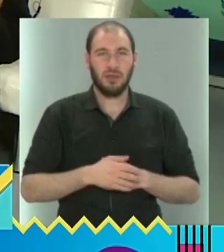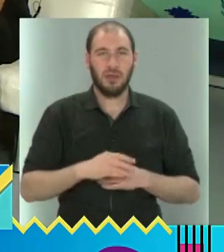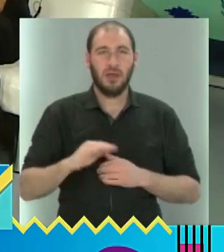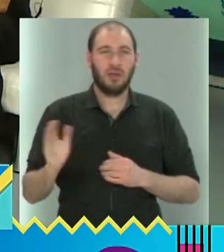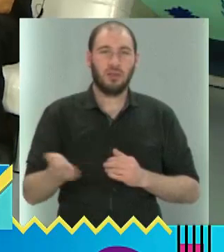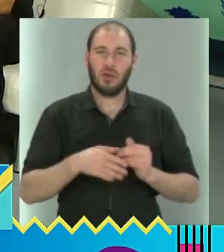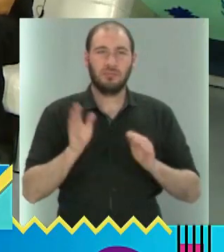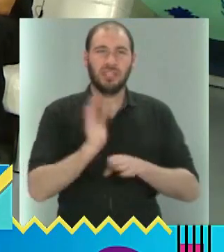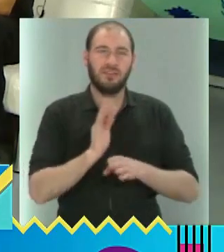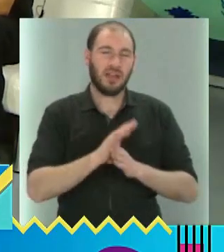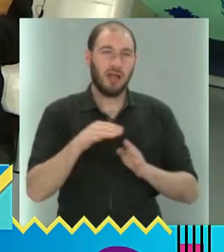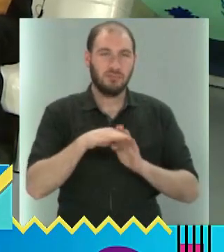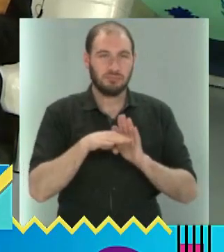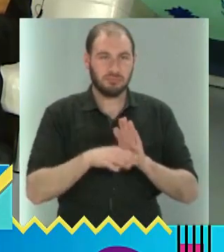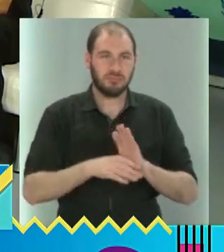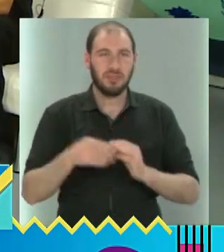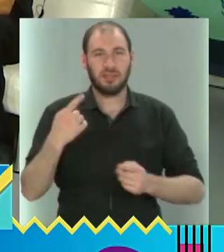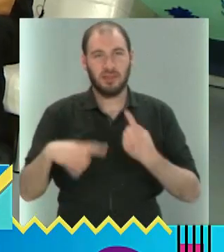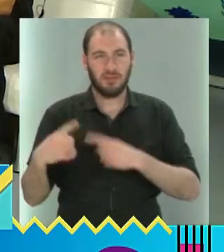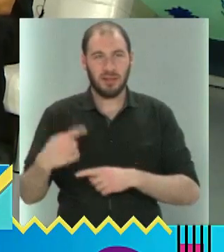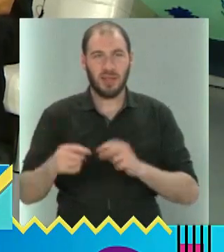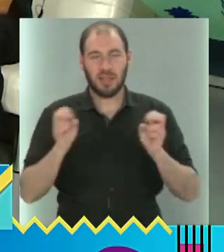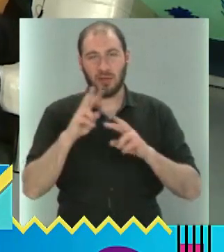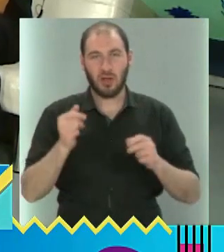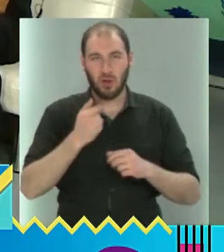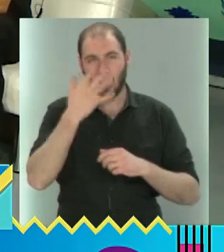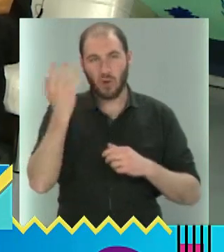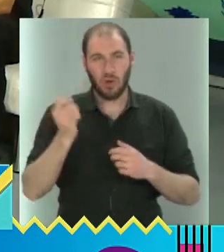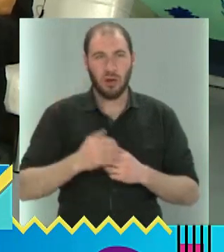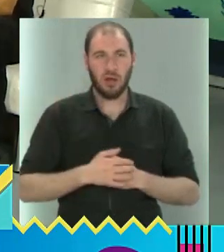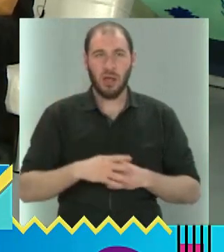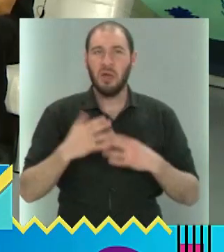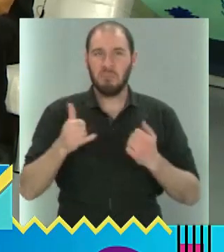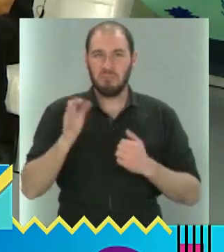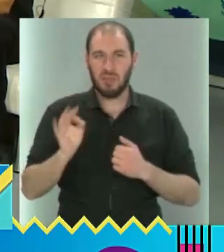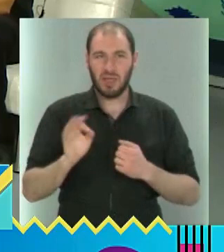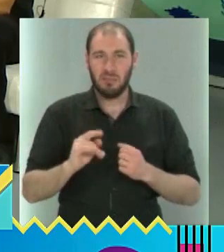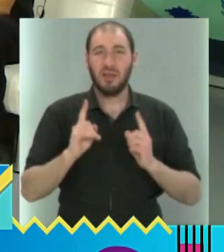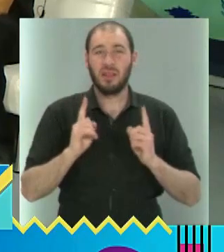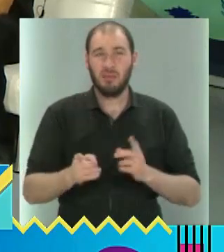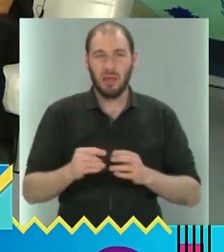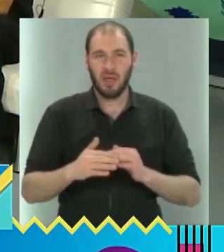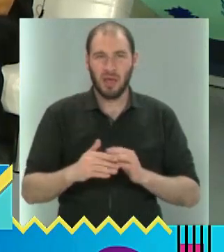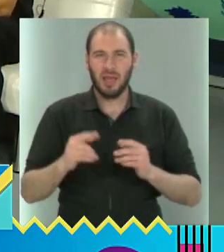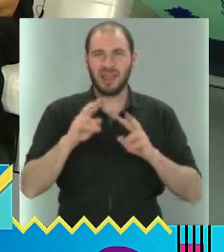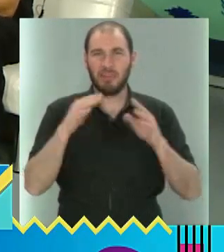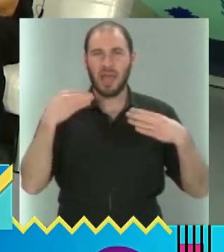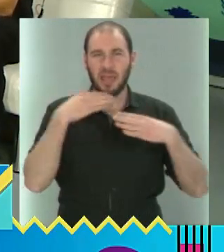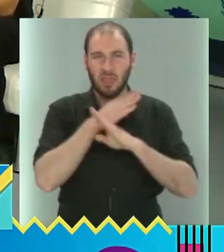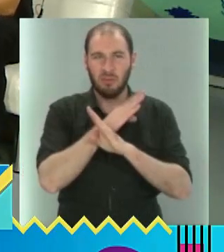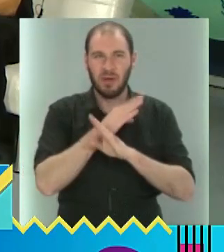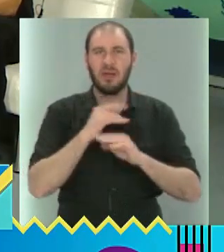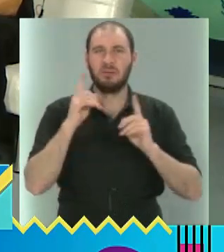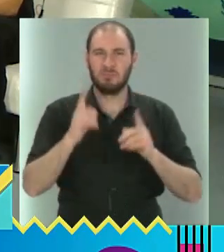los significados, ¿no? Que también van variando, pero tienen que ver con los colores. Está bueno saberlo. Y después quiero ir un poquito al idioma, ¿no? Que